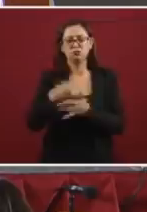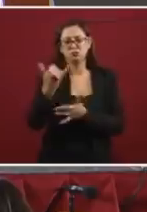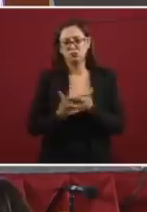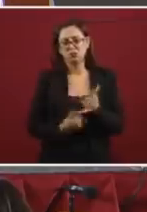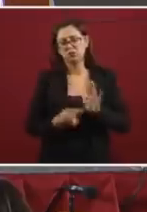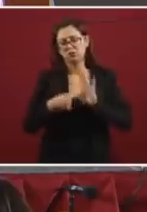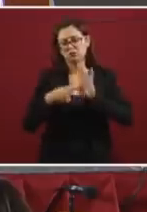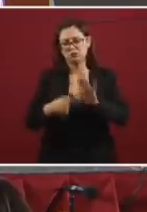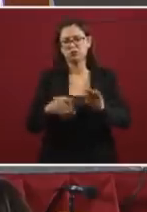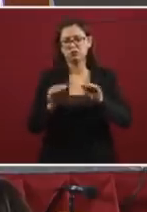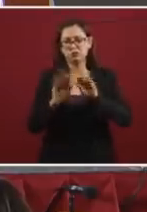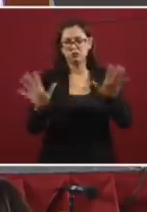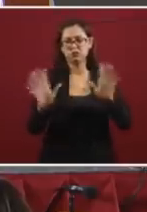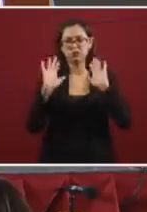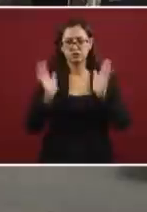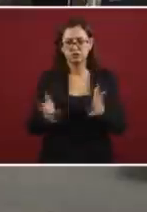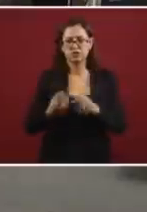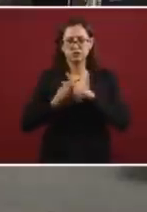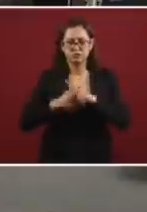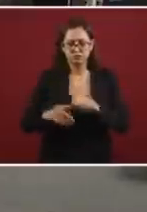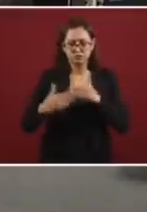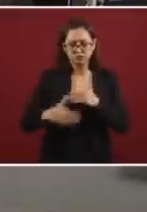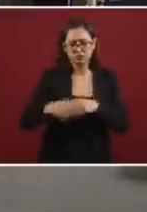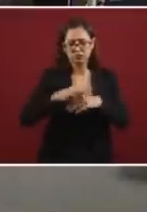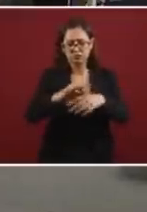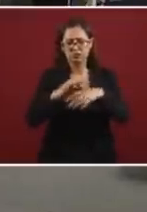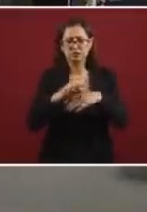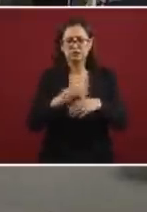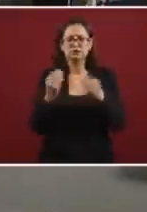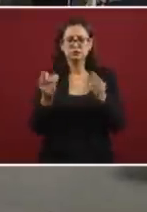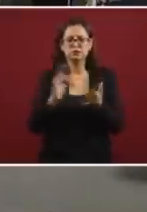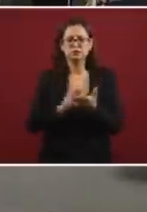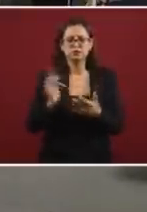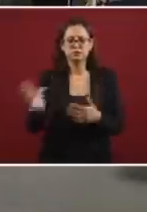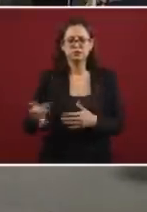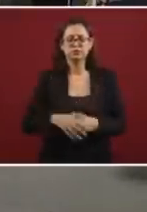proyecto que ya es una realidad muchas gracias presidente